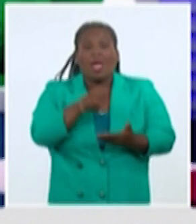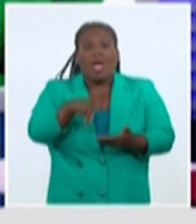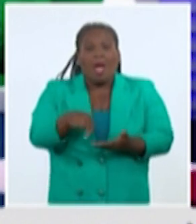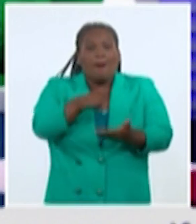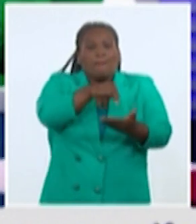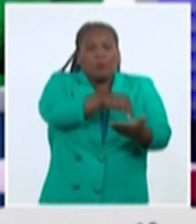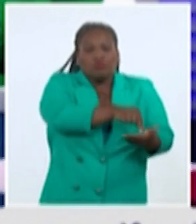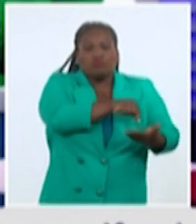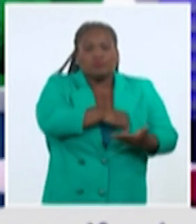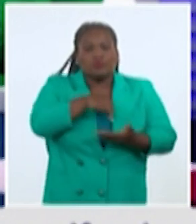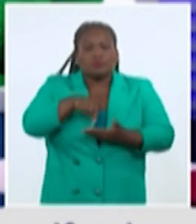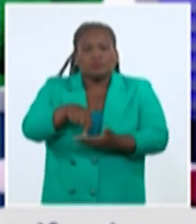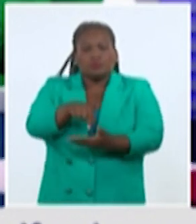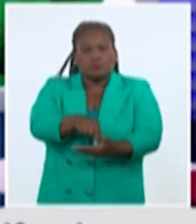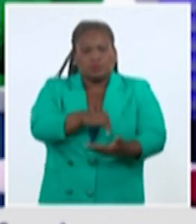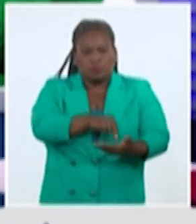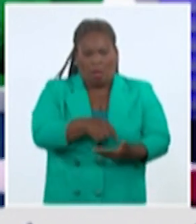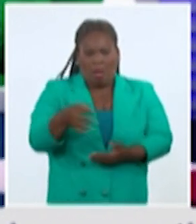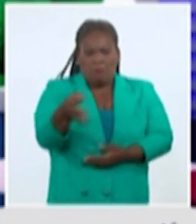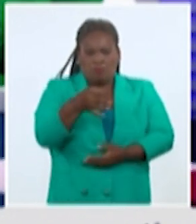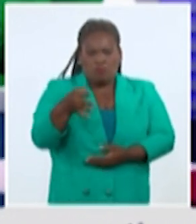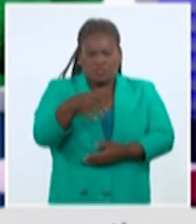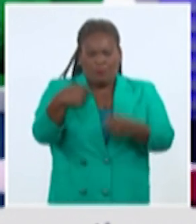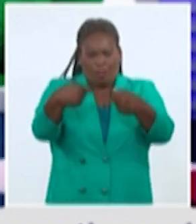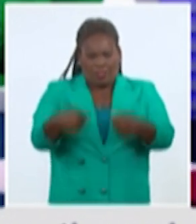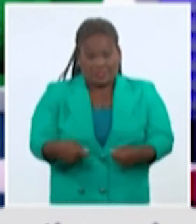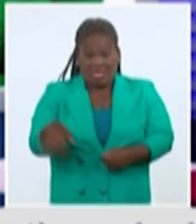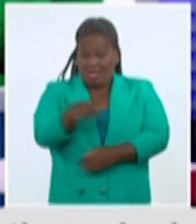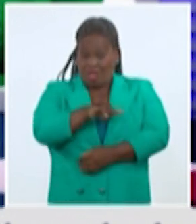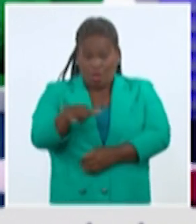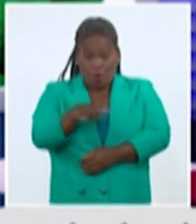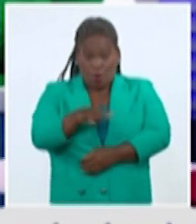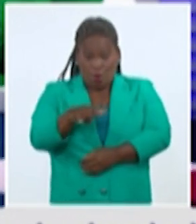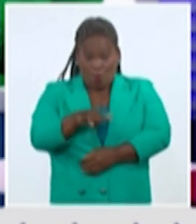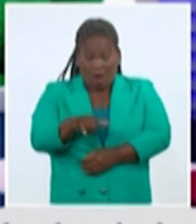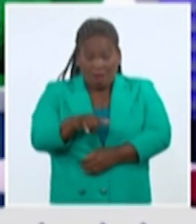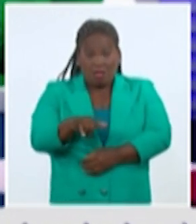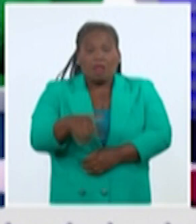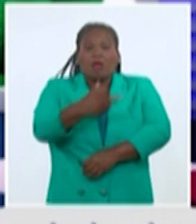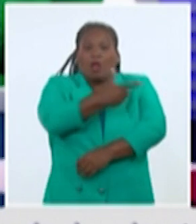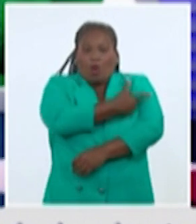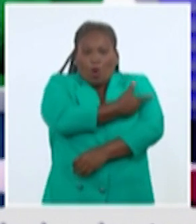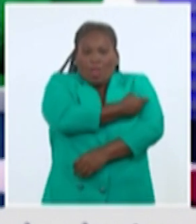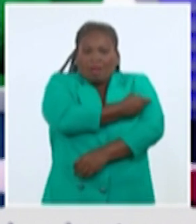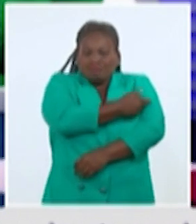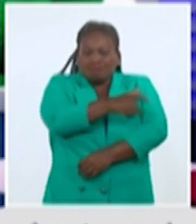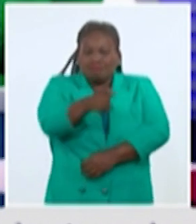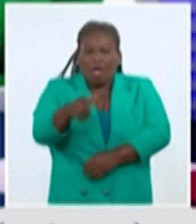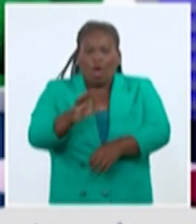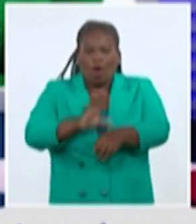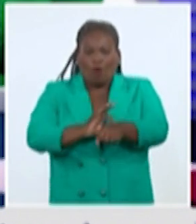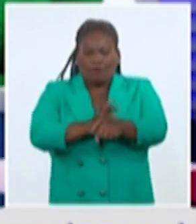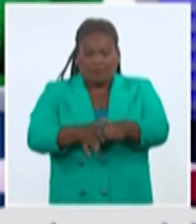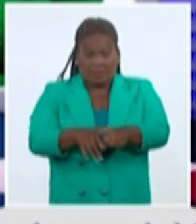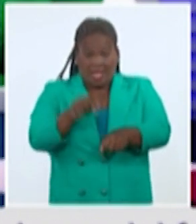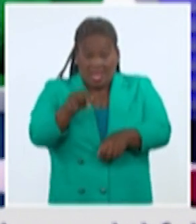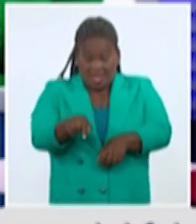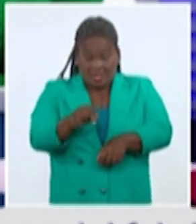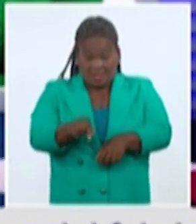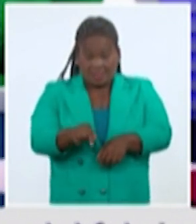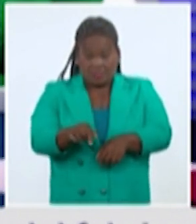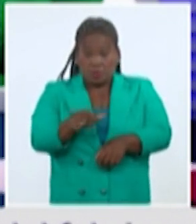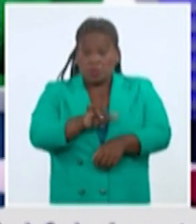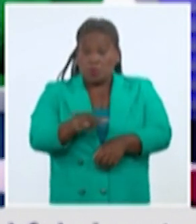establecidos por cada municipio donde mismo se vacunaron con la COVID-19. Que estos puntos de vacunación lo mismo están